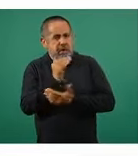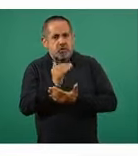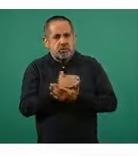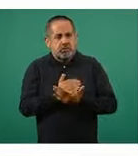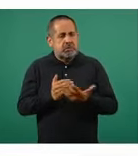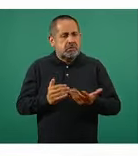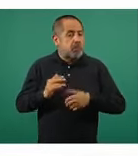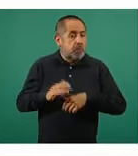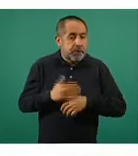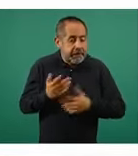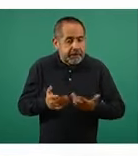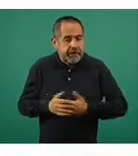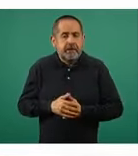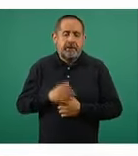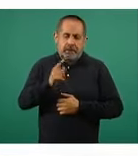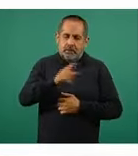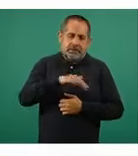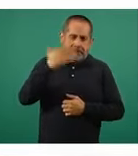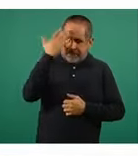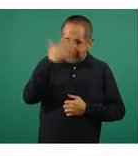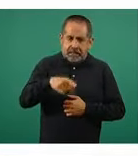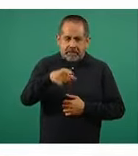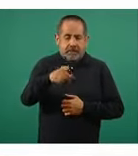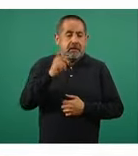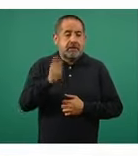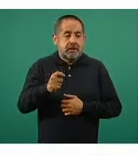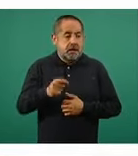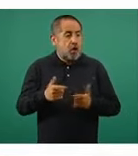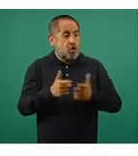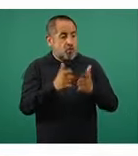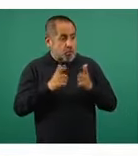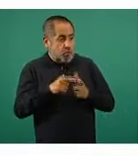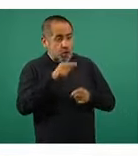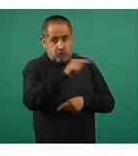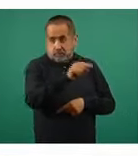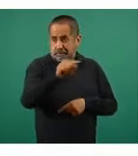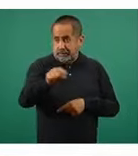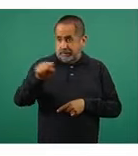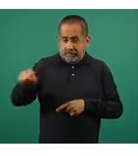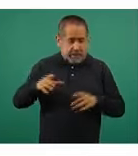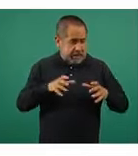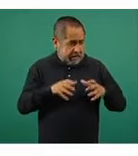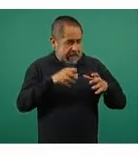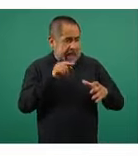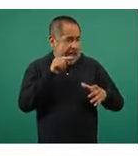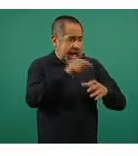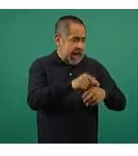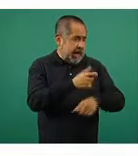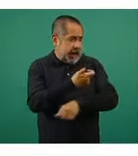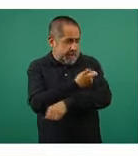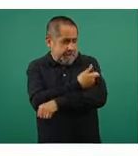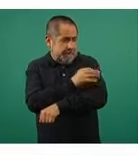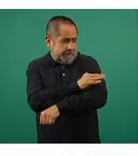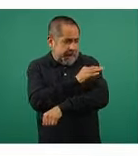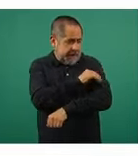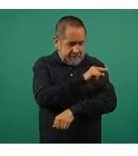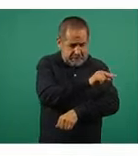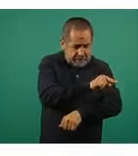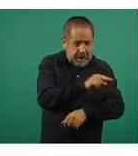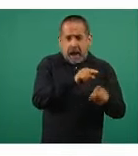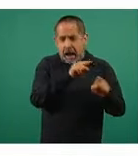tiene que ver precisamente porque, como ustedes saben, los grupos que han estado siendo abordados en estos últimos días con